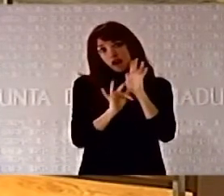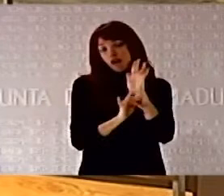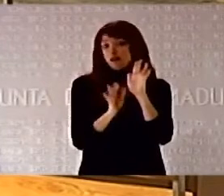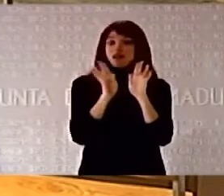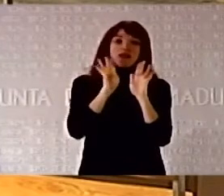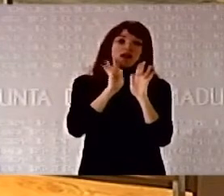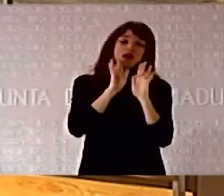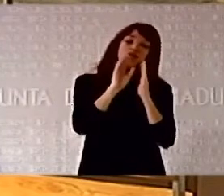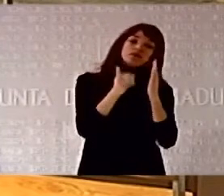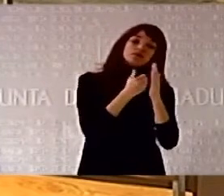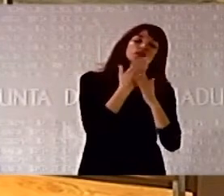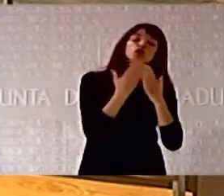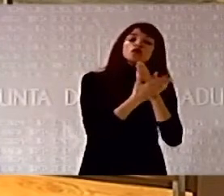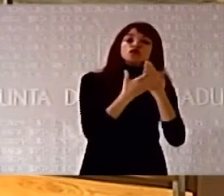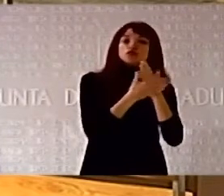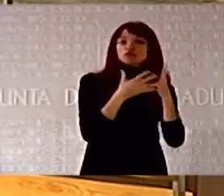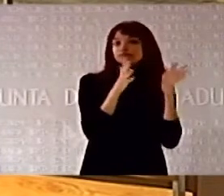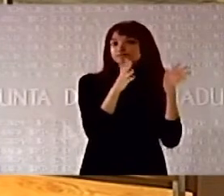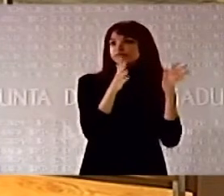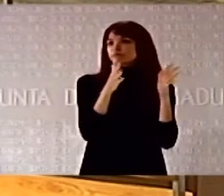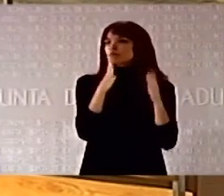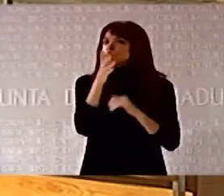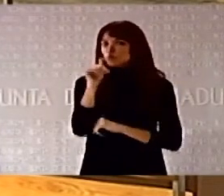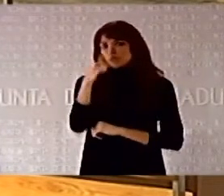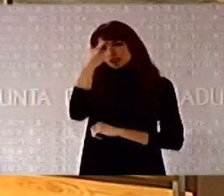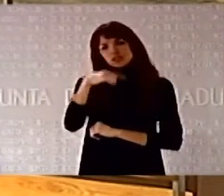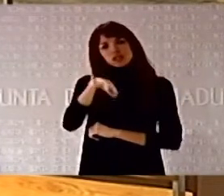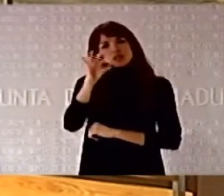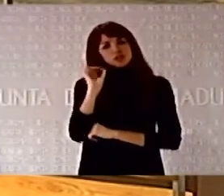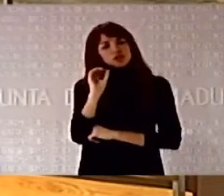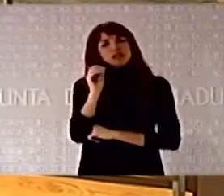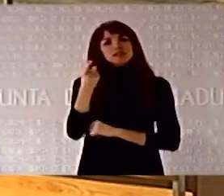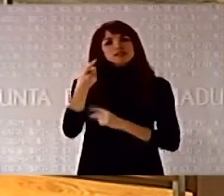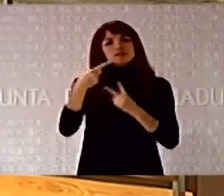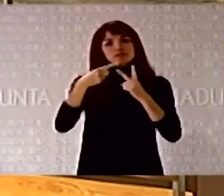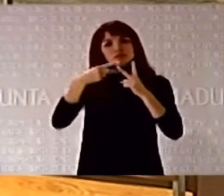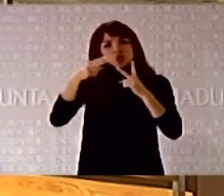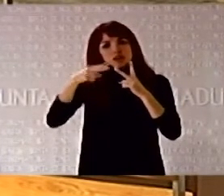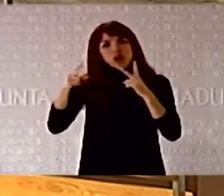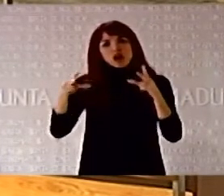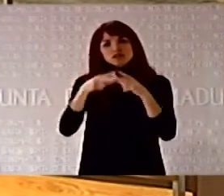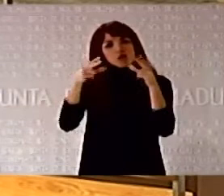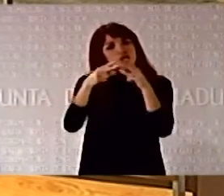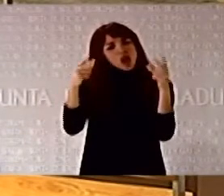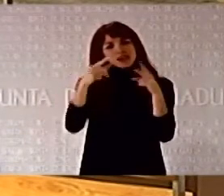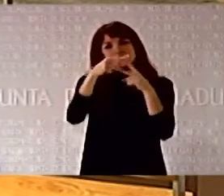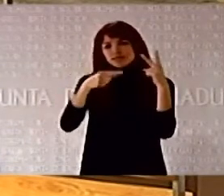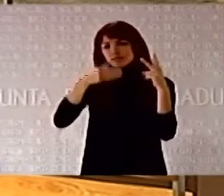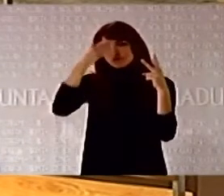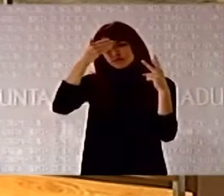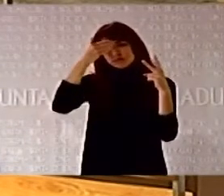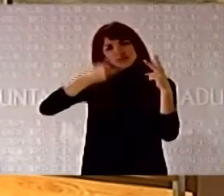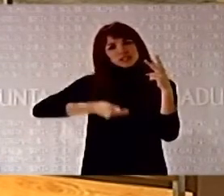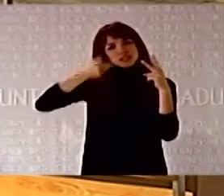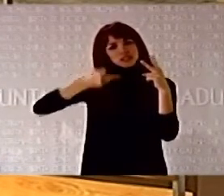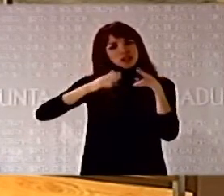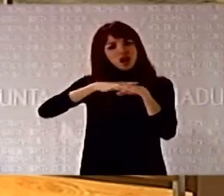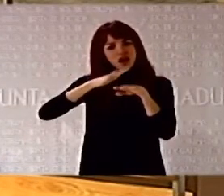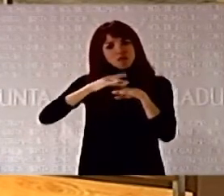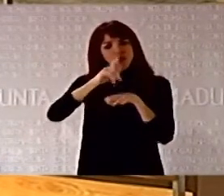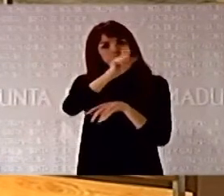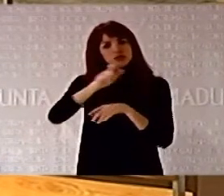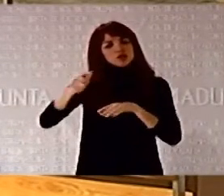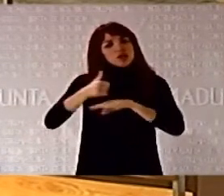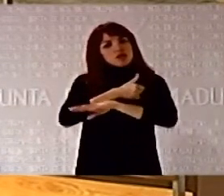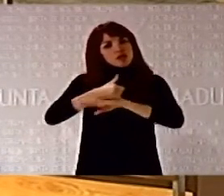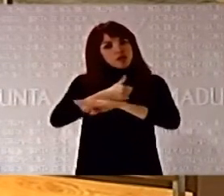Gobierno, que viene cargado de decisiones y políticas sociales que son tan fundamentales para la vida de los ciudadanos